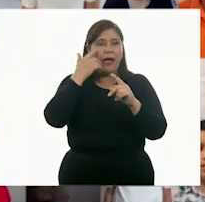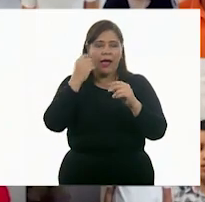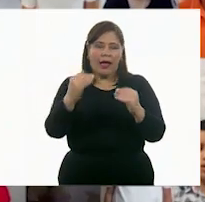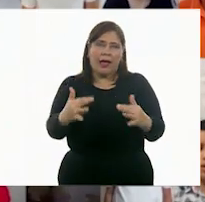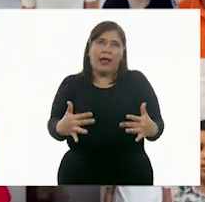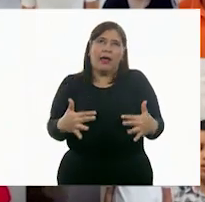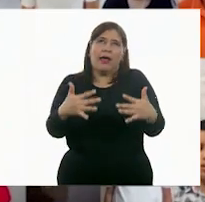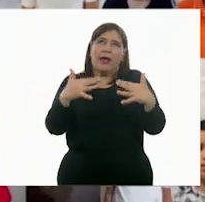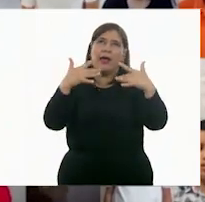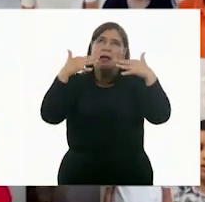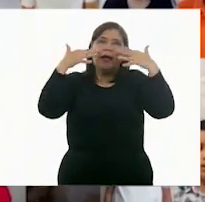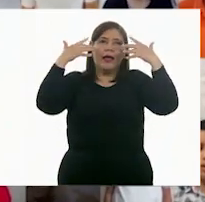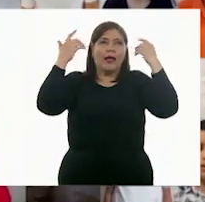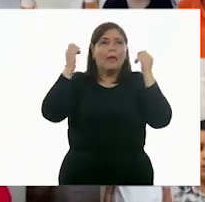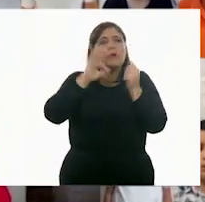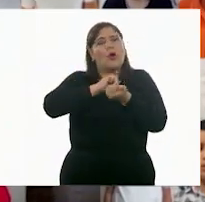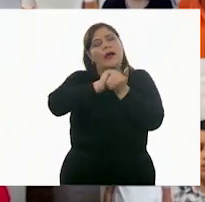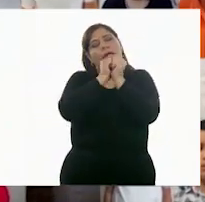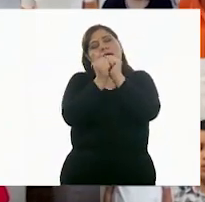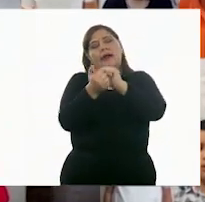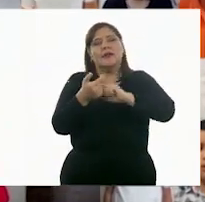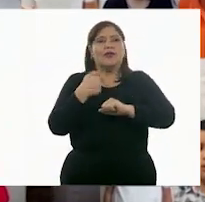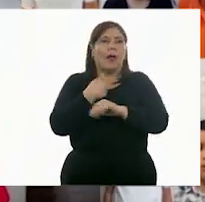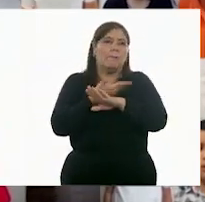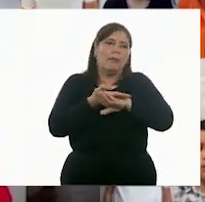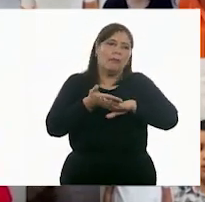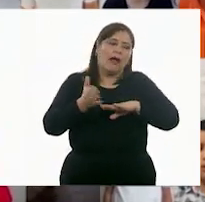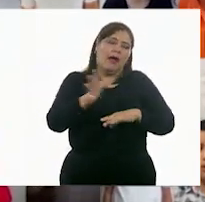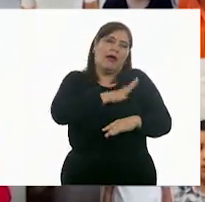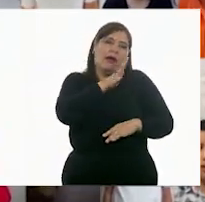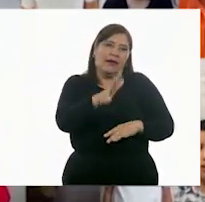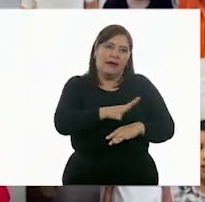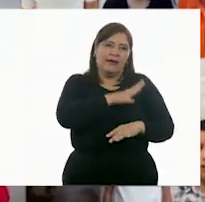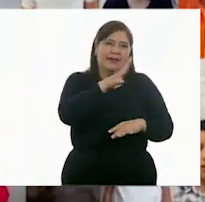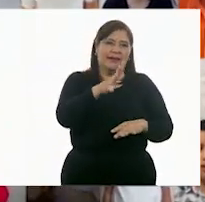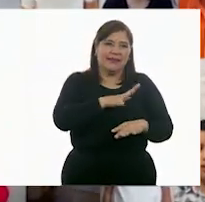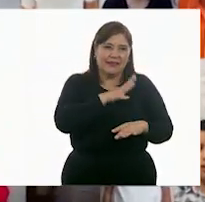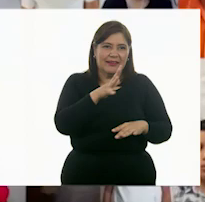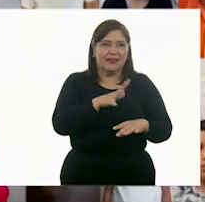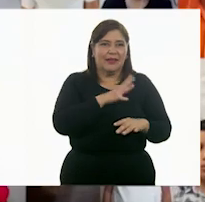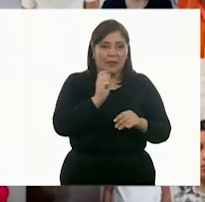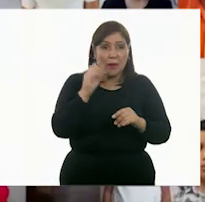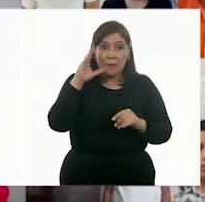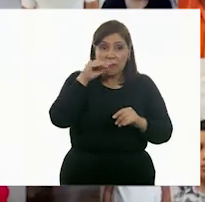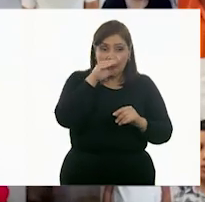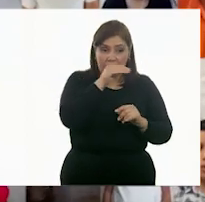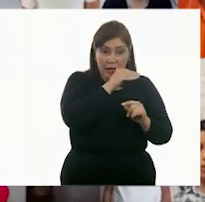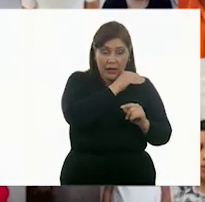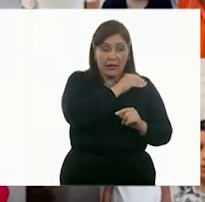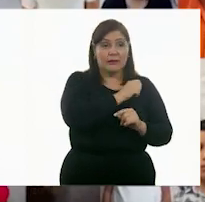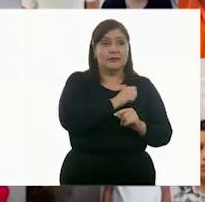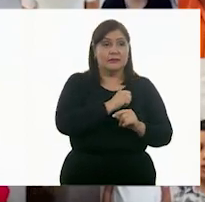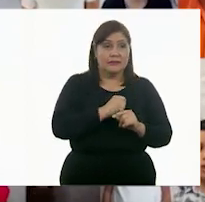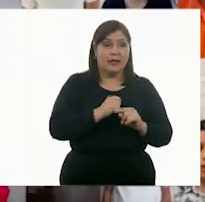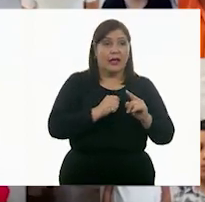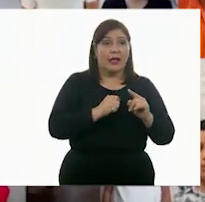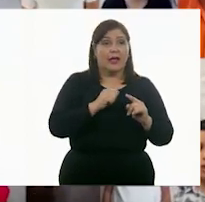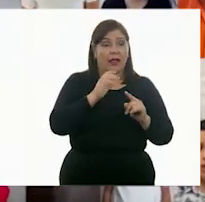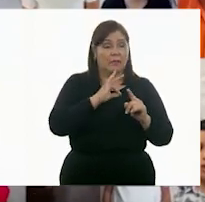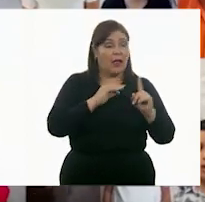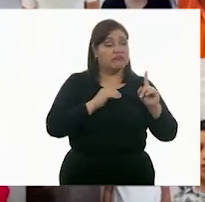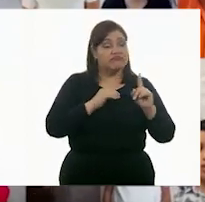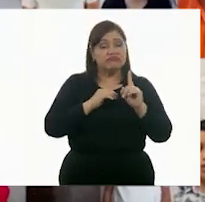blancas olas su carita podía blanquear. La negrita cucurumbe a